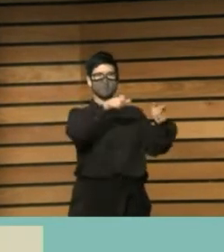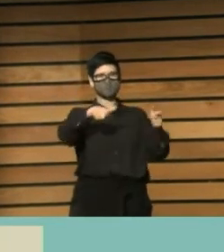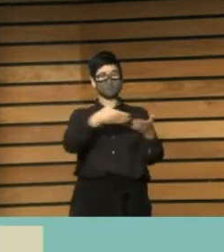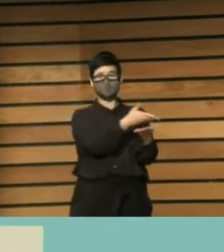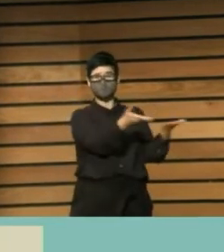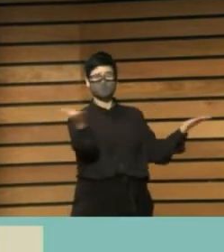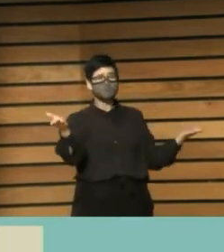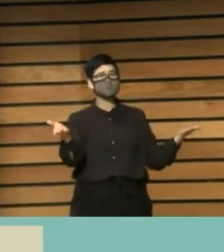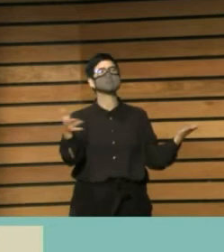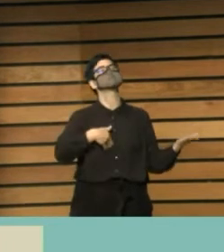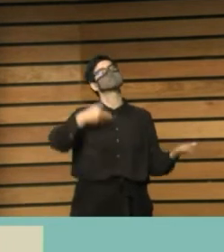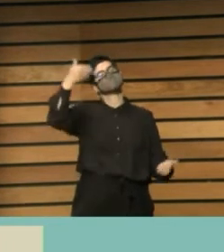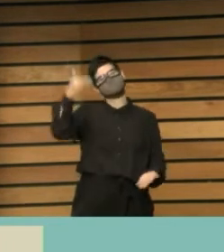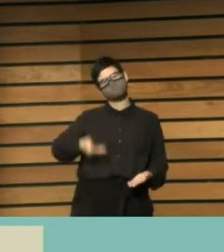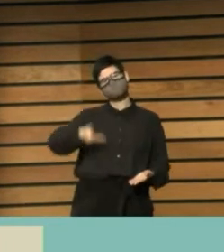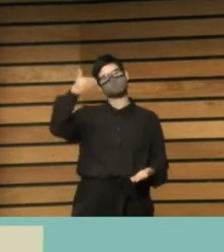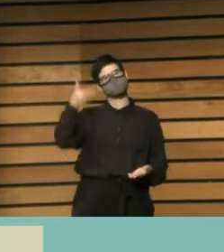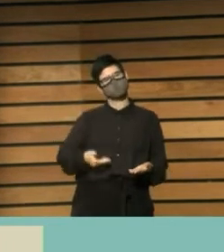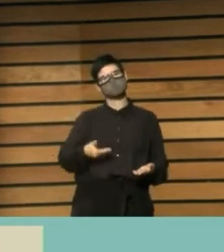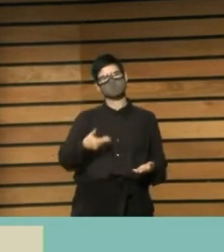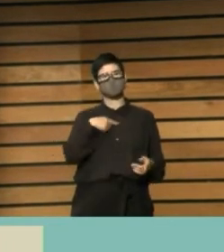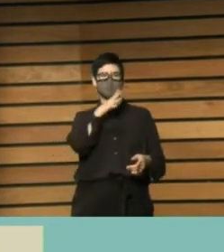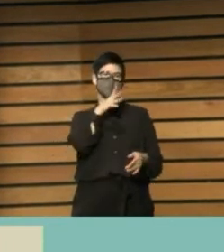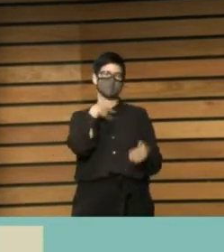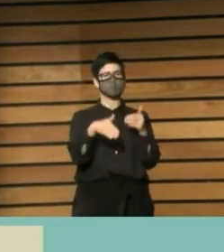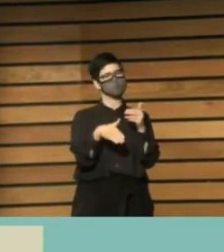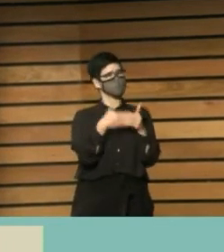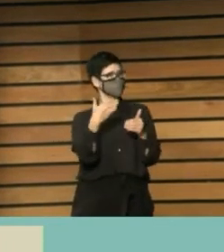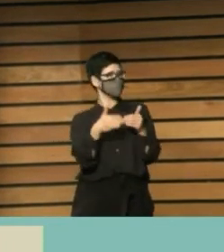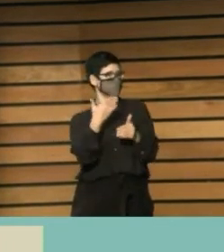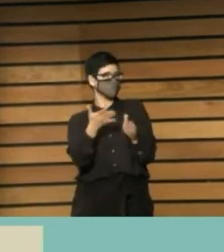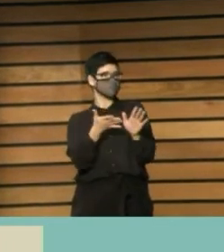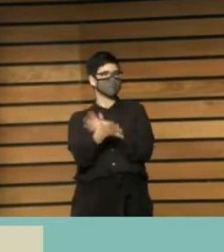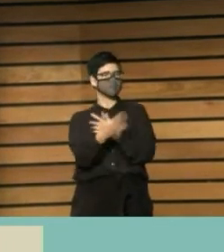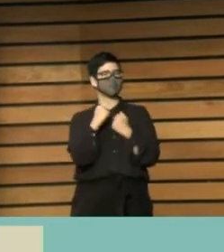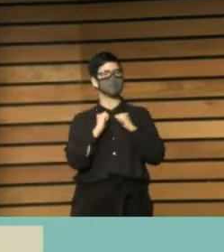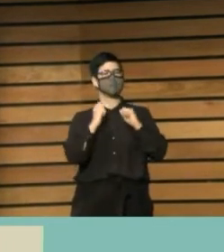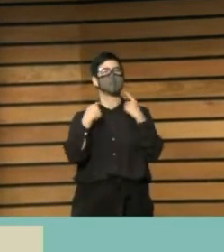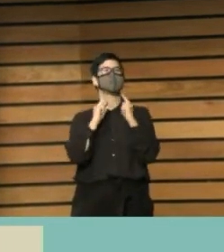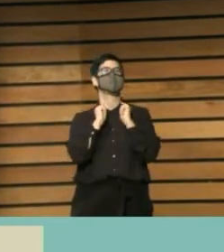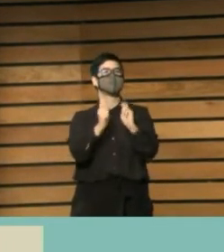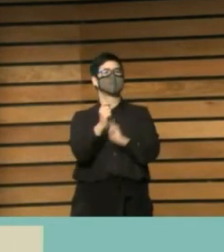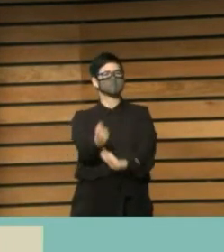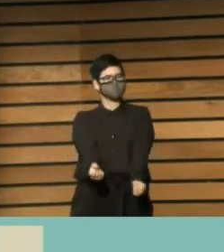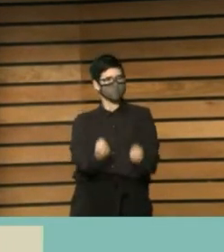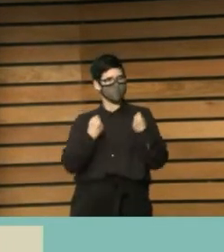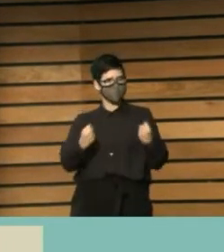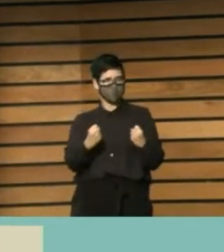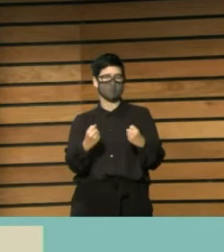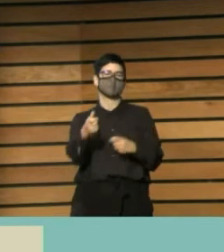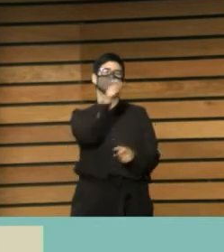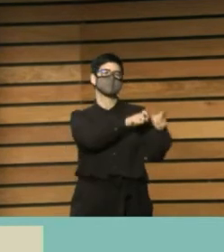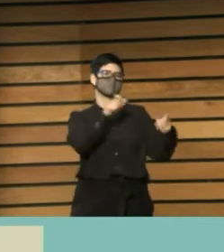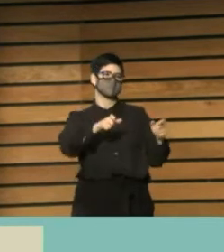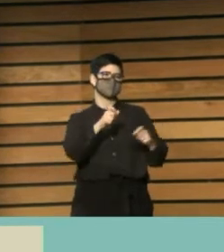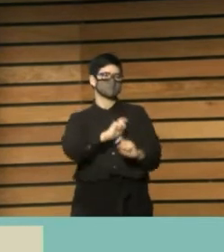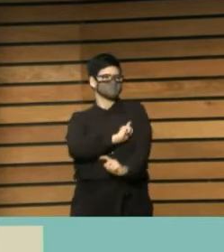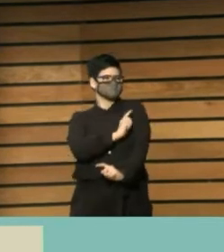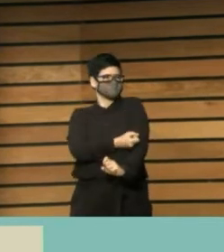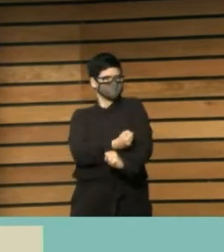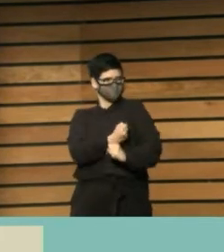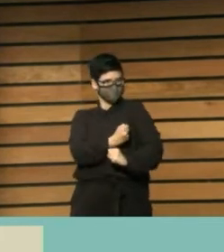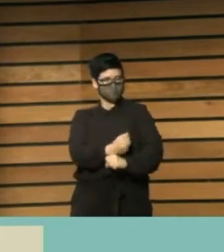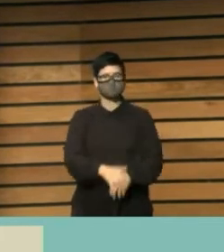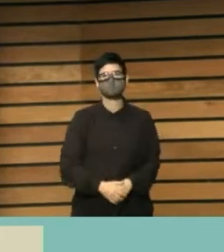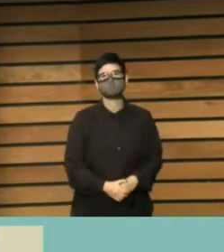todo, a lo que tanto está de moda y decimos que es empoderar a la ciudadanía. Aún más, sabemos que